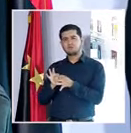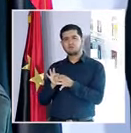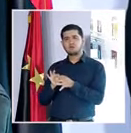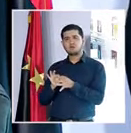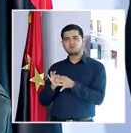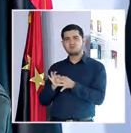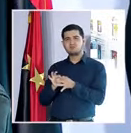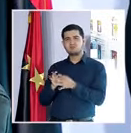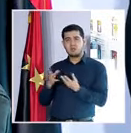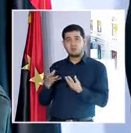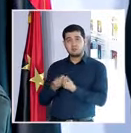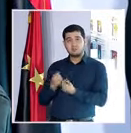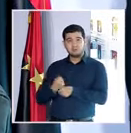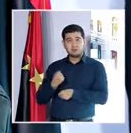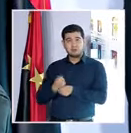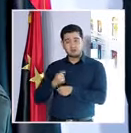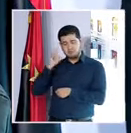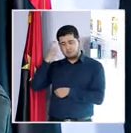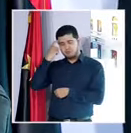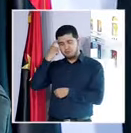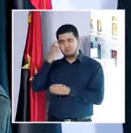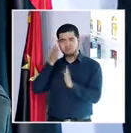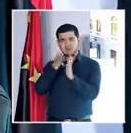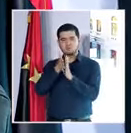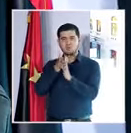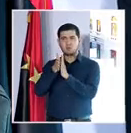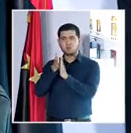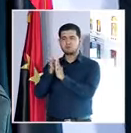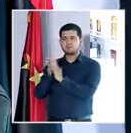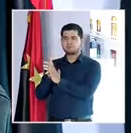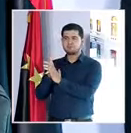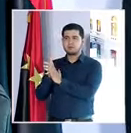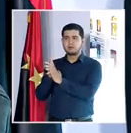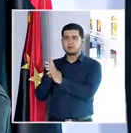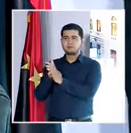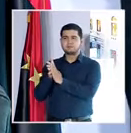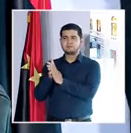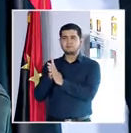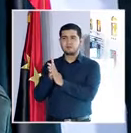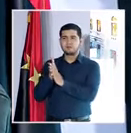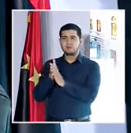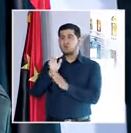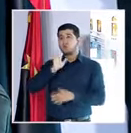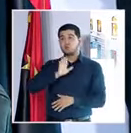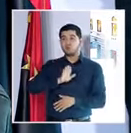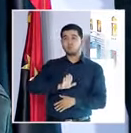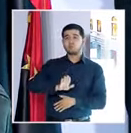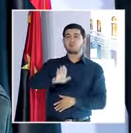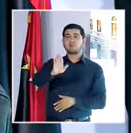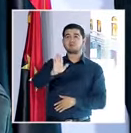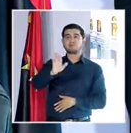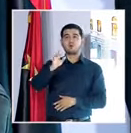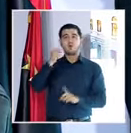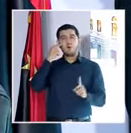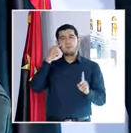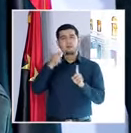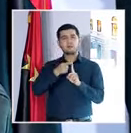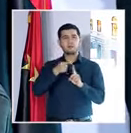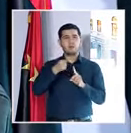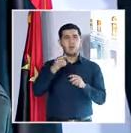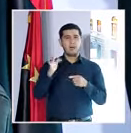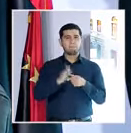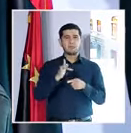equipo de gobierno. Tuvo usted la tarea de implementarlo y de ponerlo